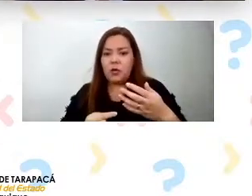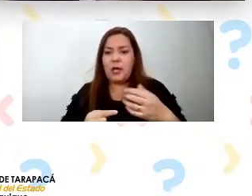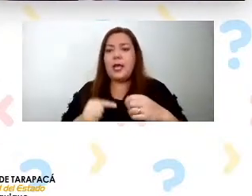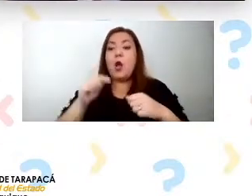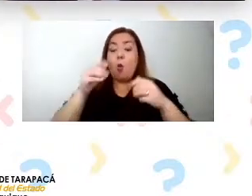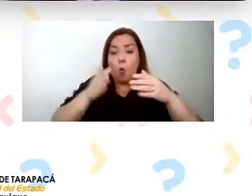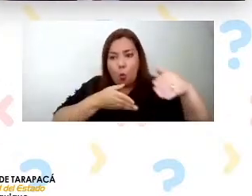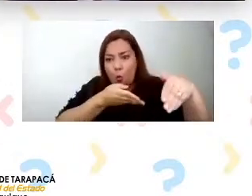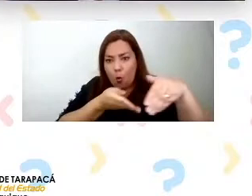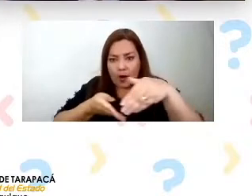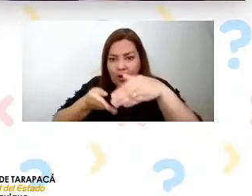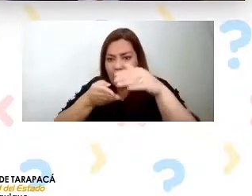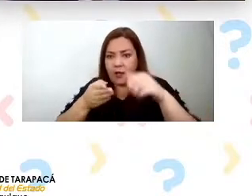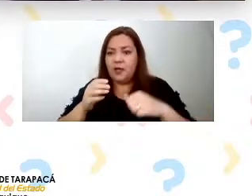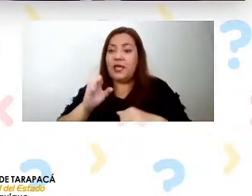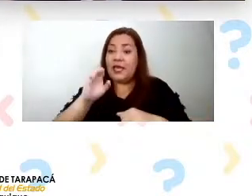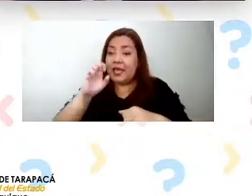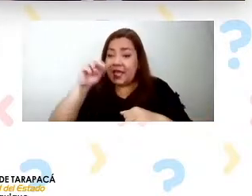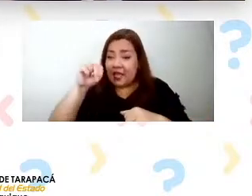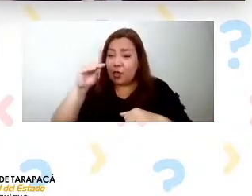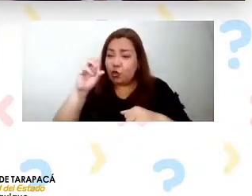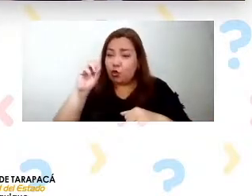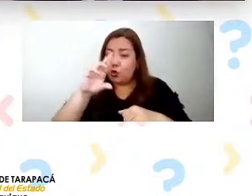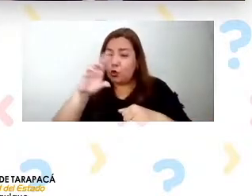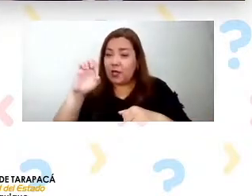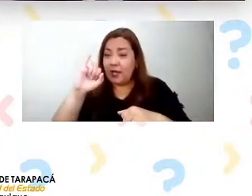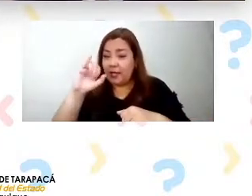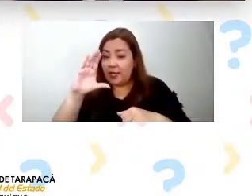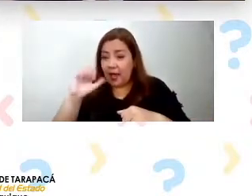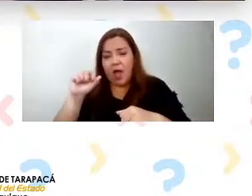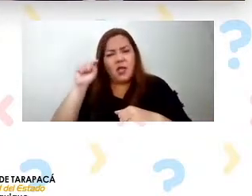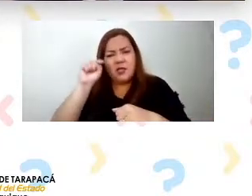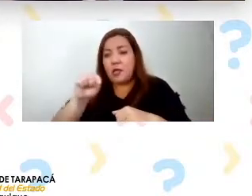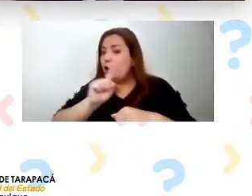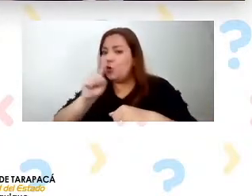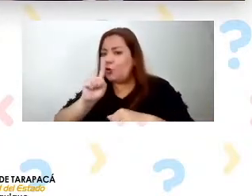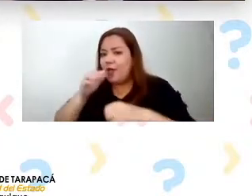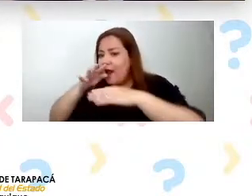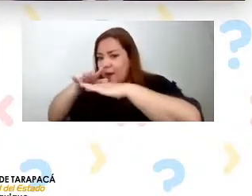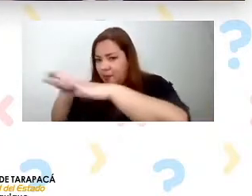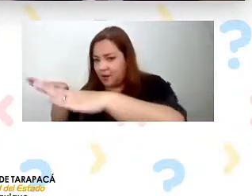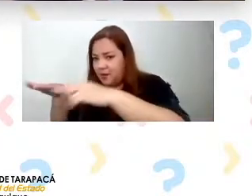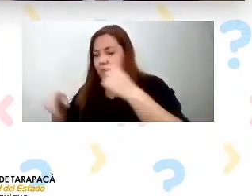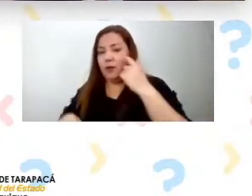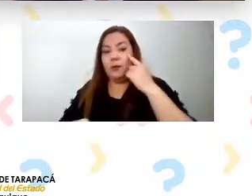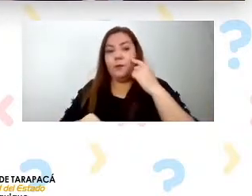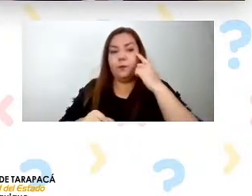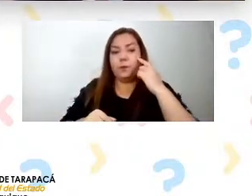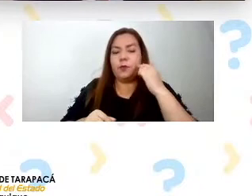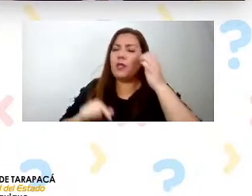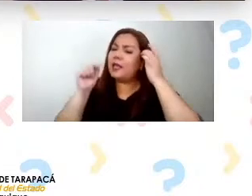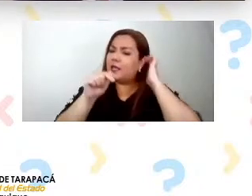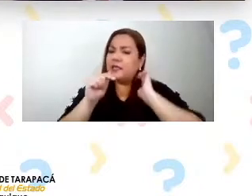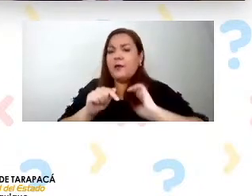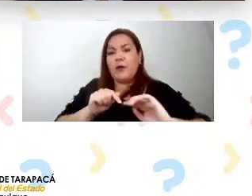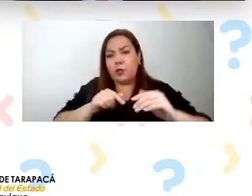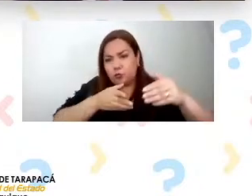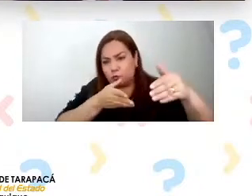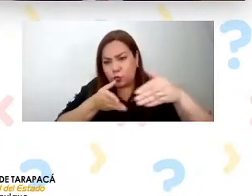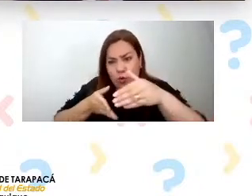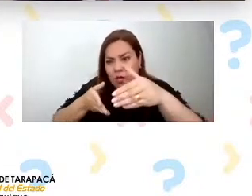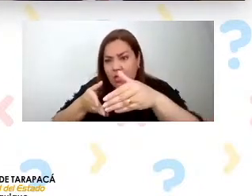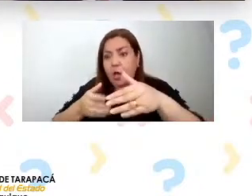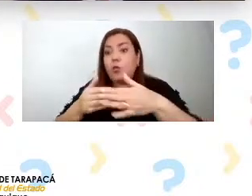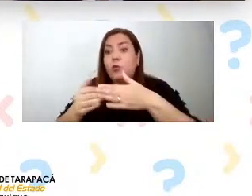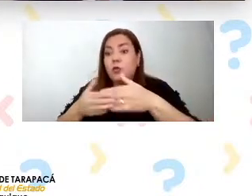endorreica y por la forma que tienen estas cuencas, van todas ellas a desaguar a